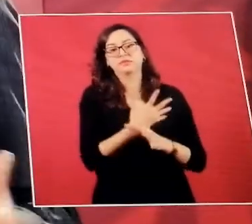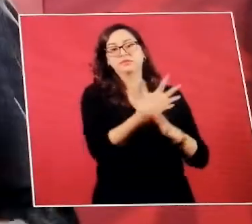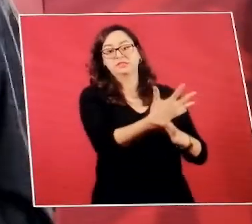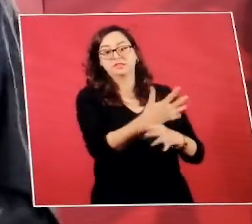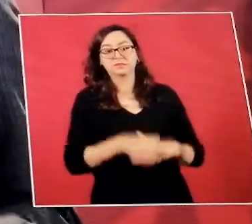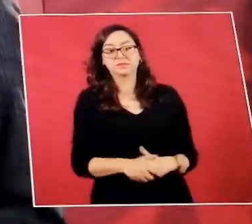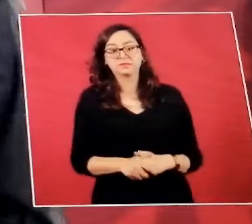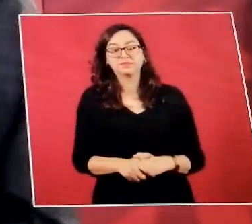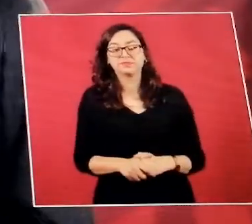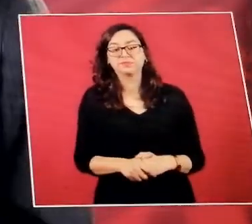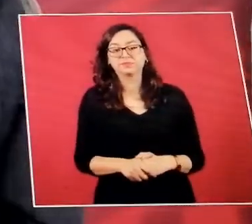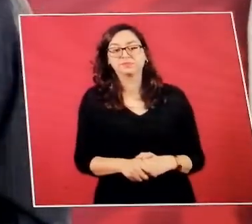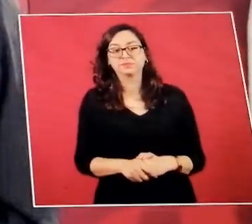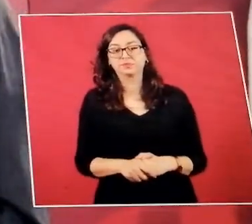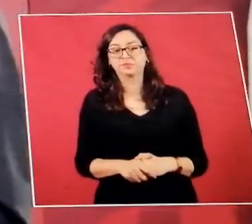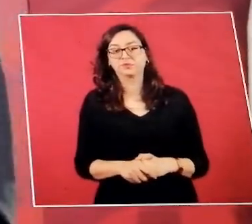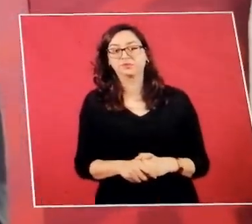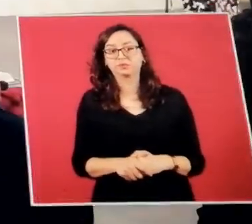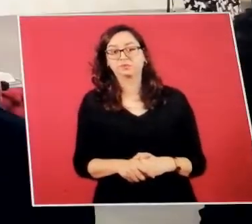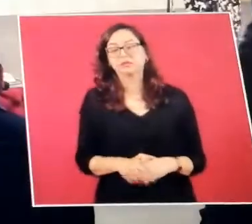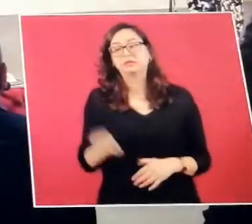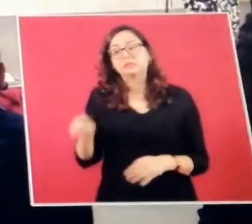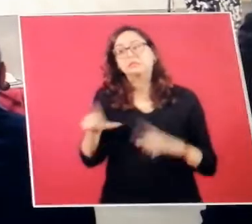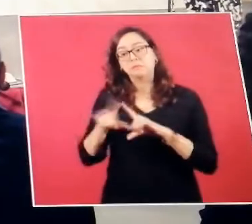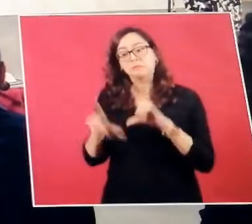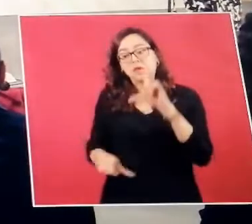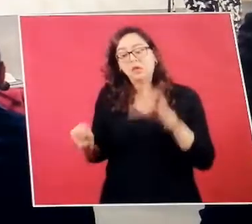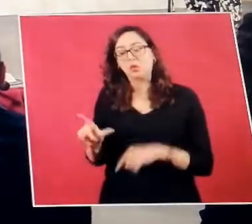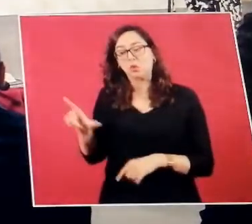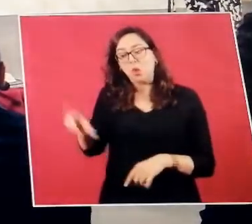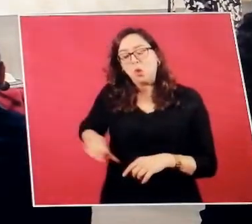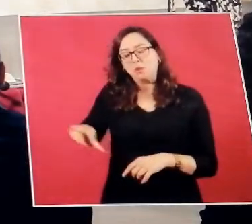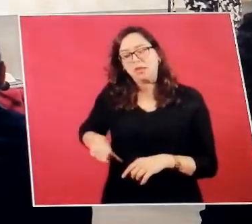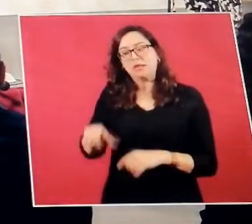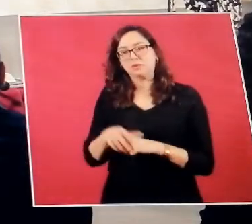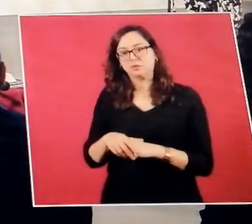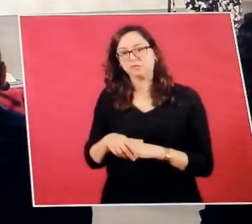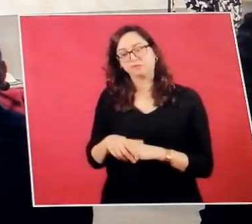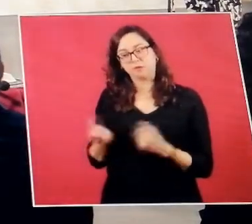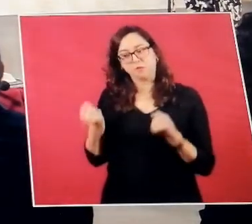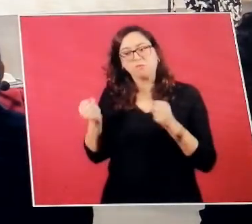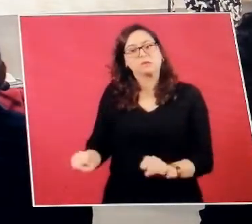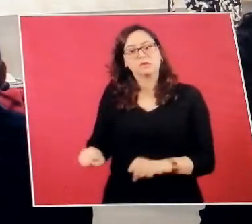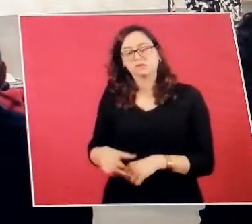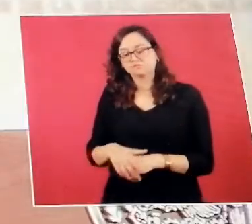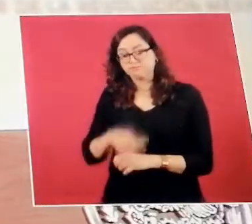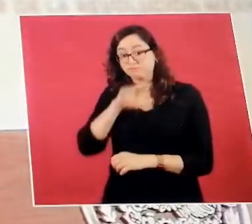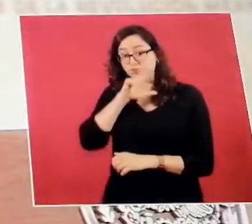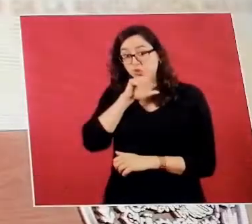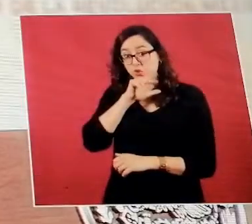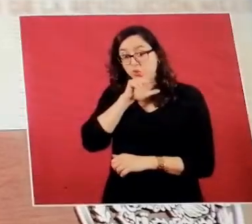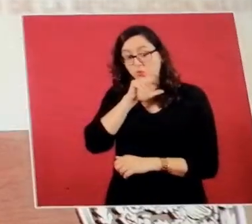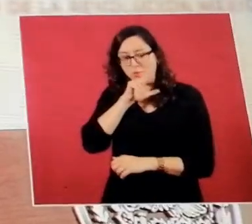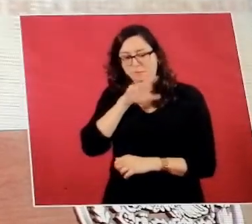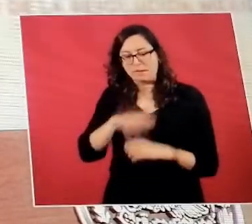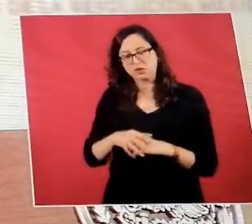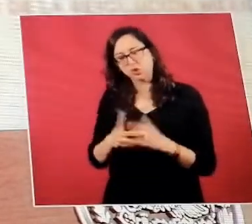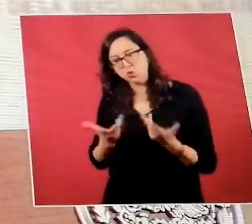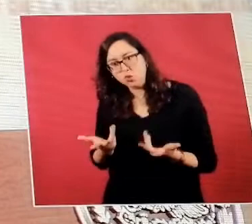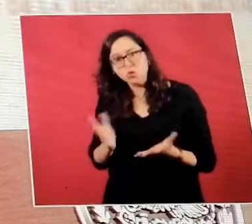hay preocupación por el gobierno nacionalista de México, Estados Unidos está